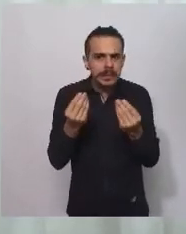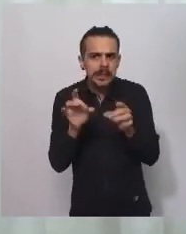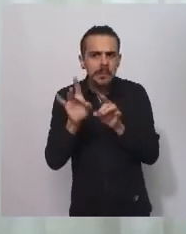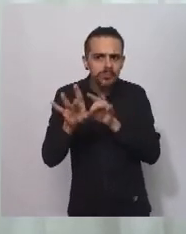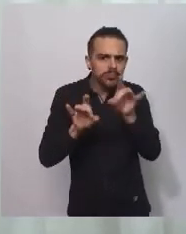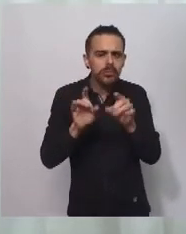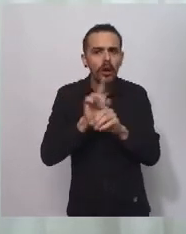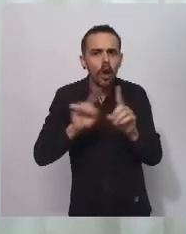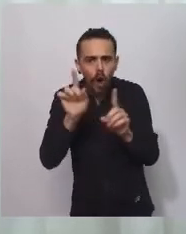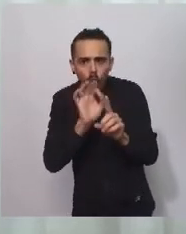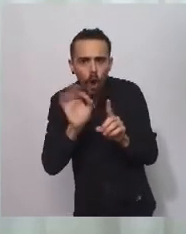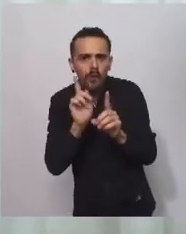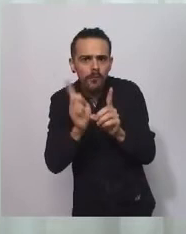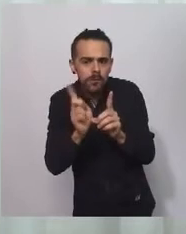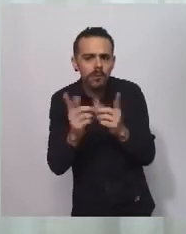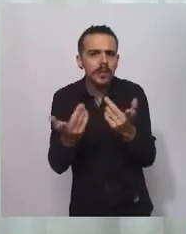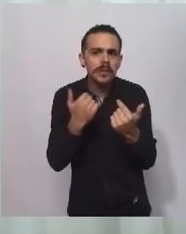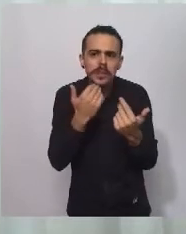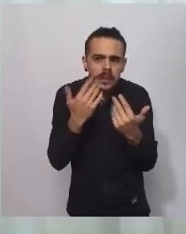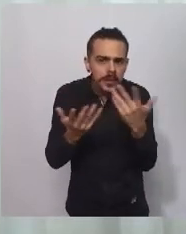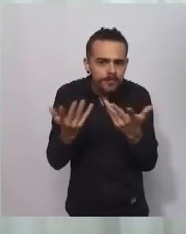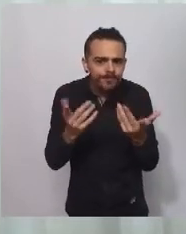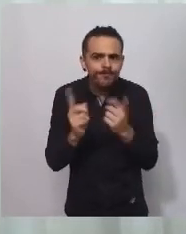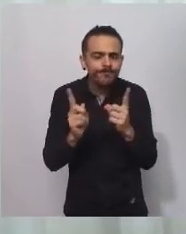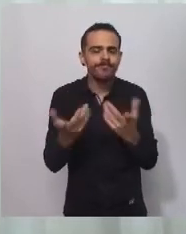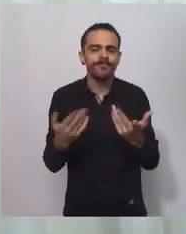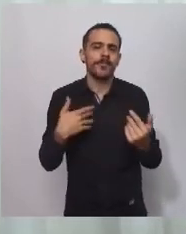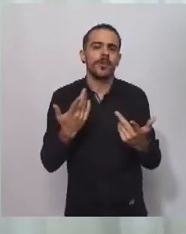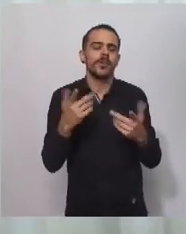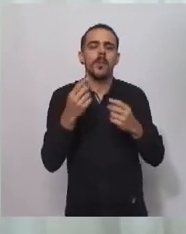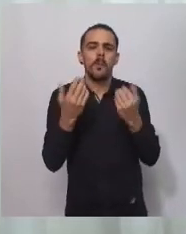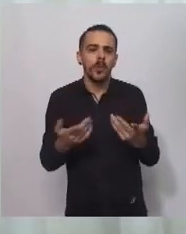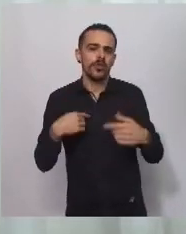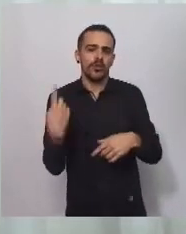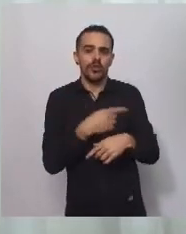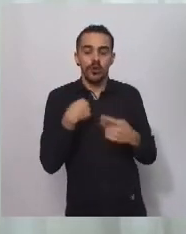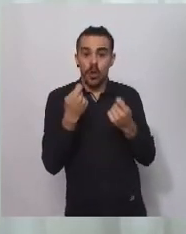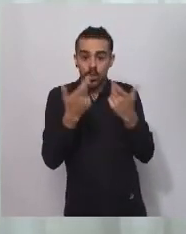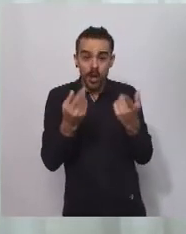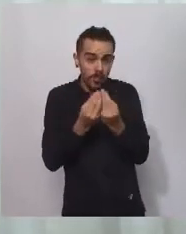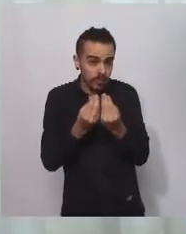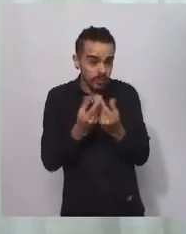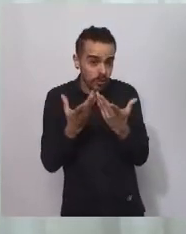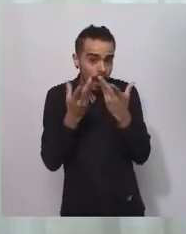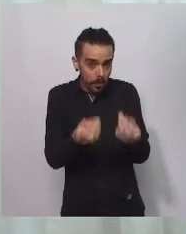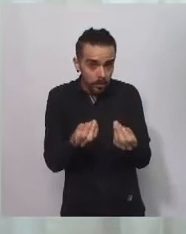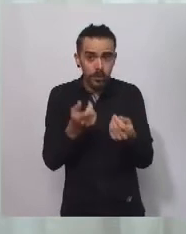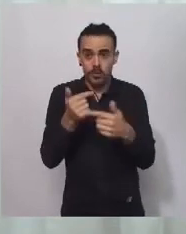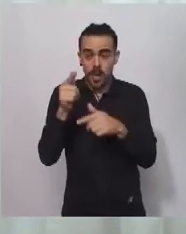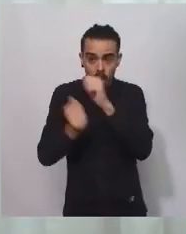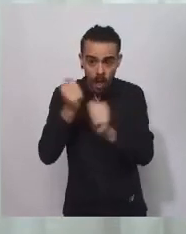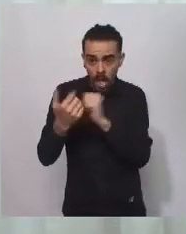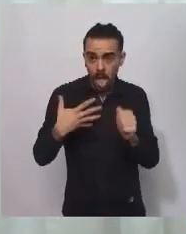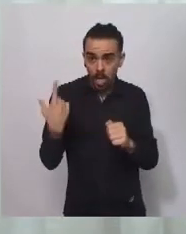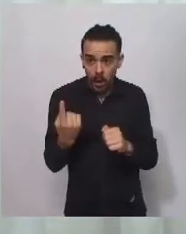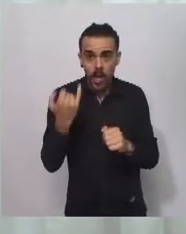beneficios impositivos para muchos contribuyentes a fin de que se pueda permitir justamente el sostenimiento por un lado